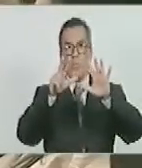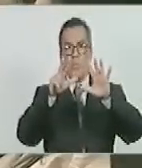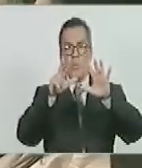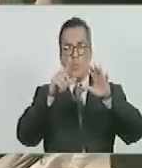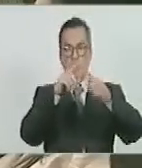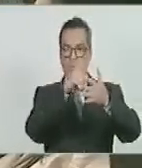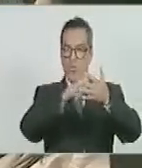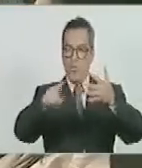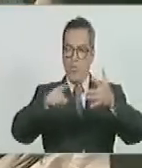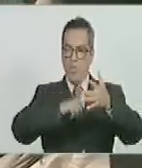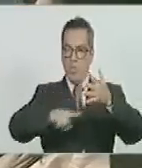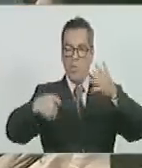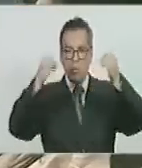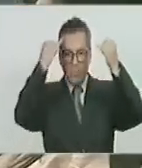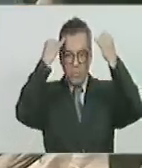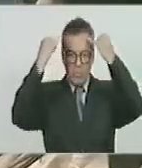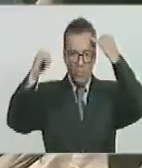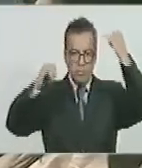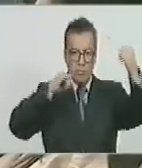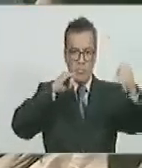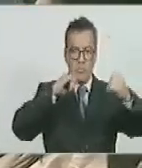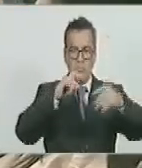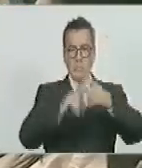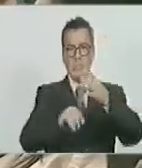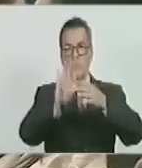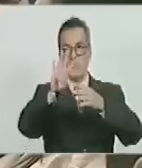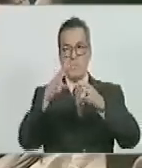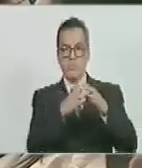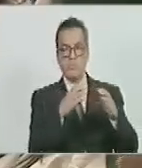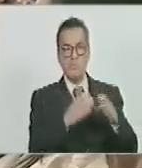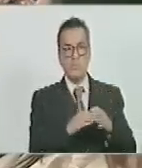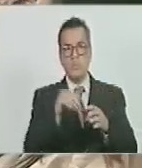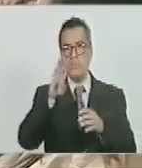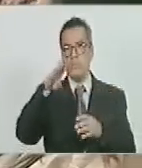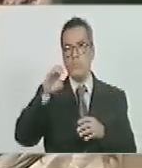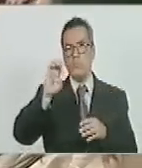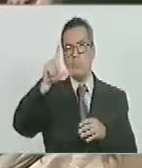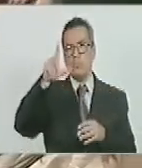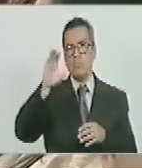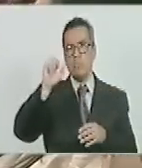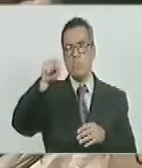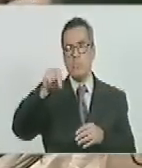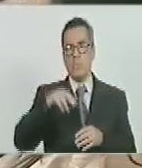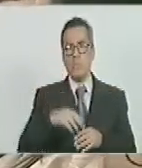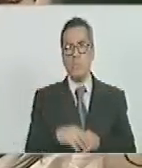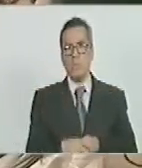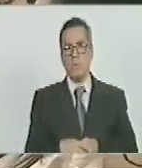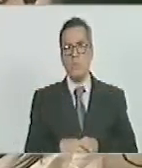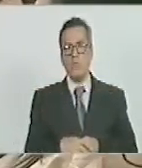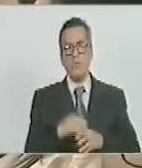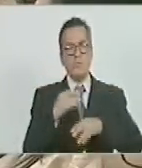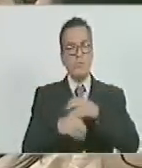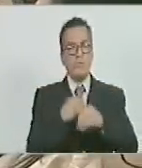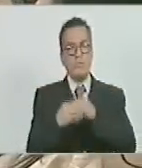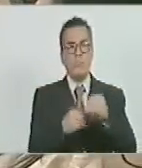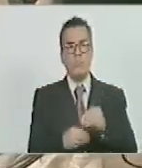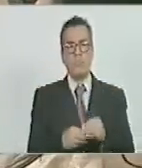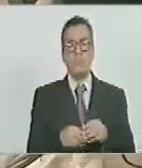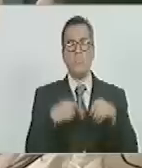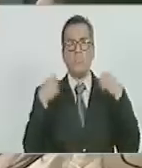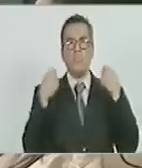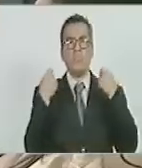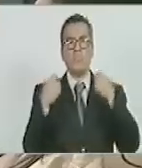esa cuarta cumbre que se desarrolló en Belén do Pará, en el marco pues del